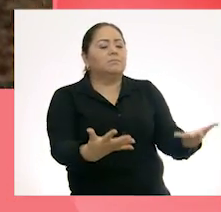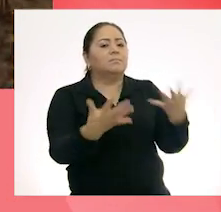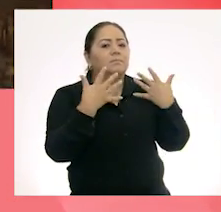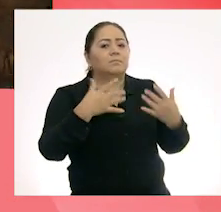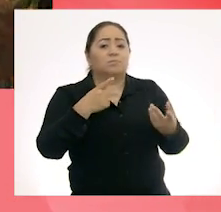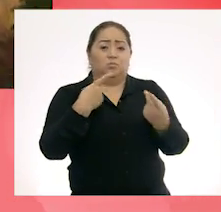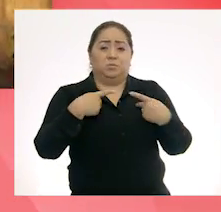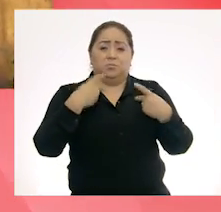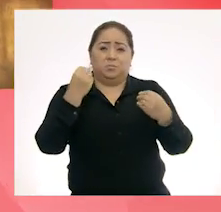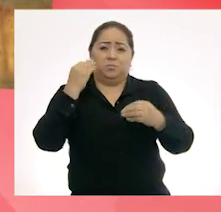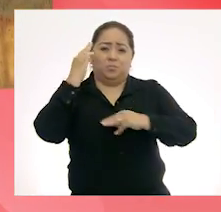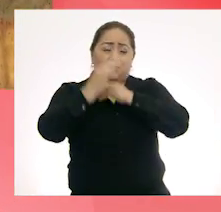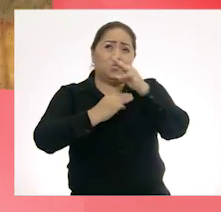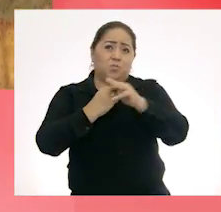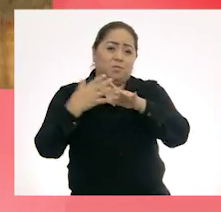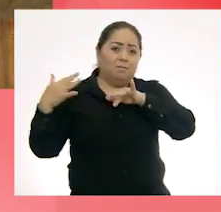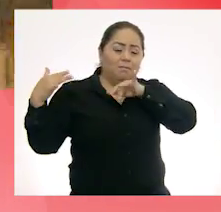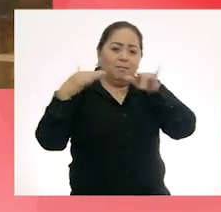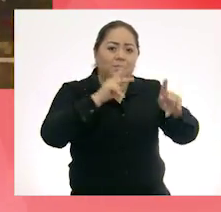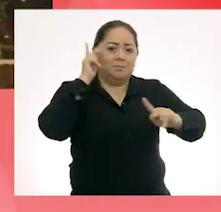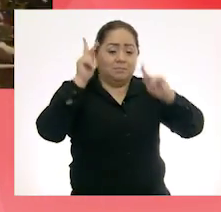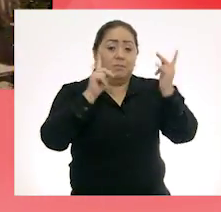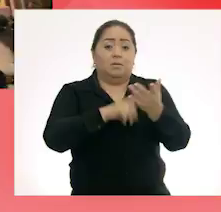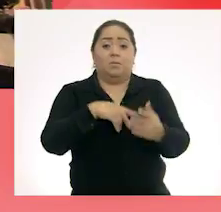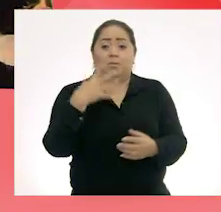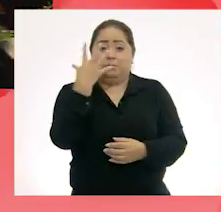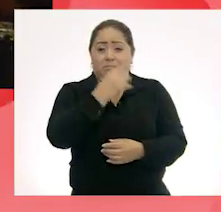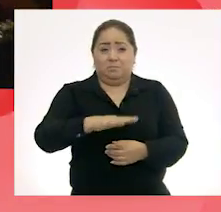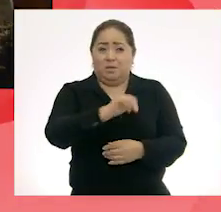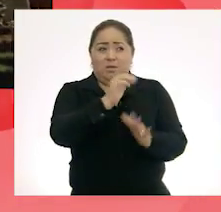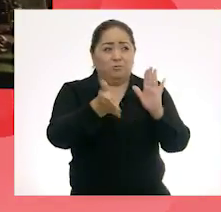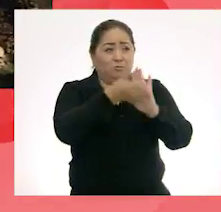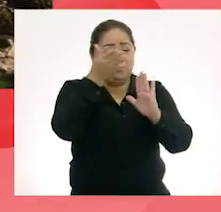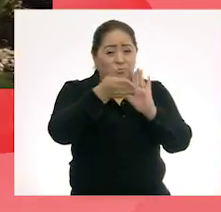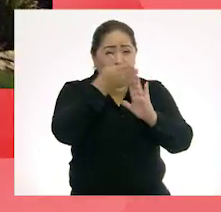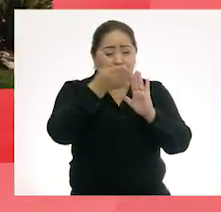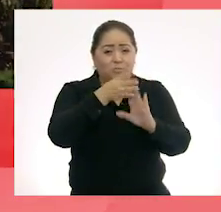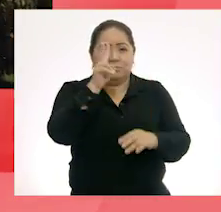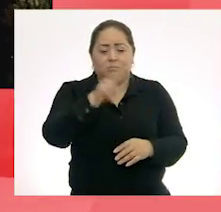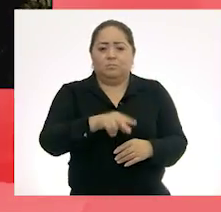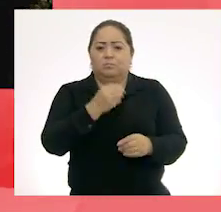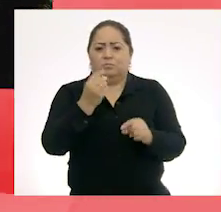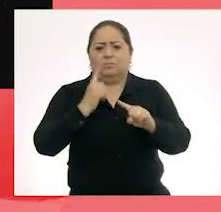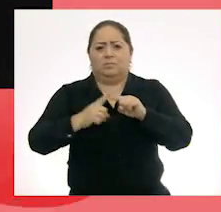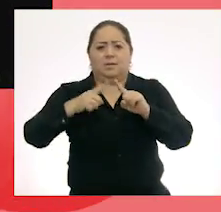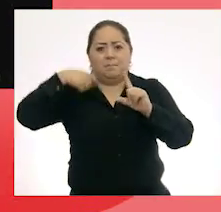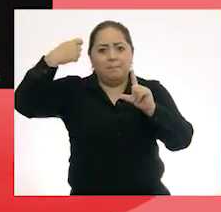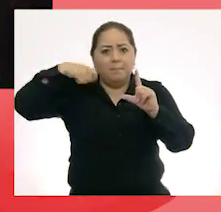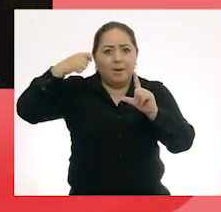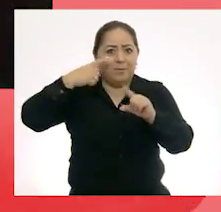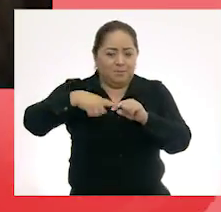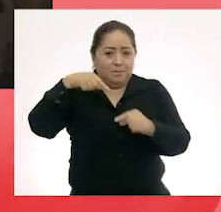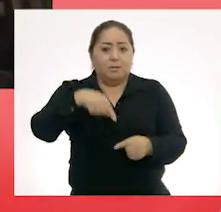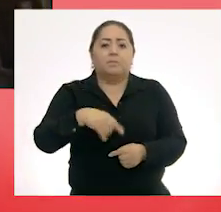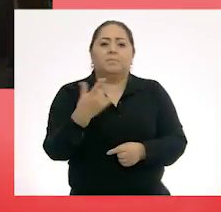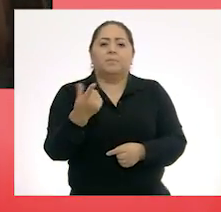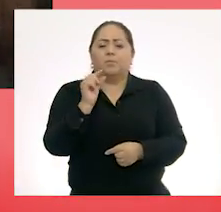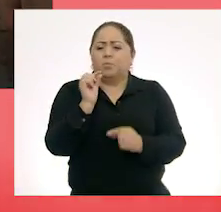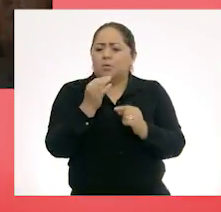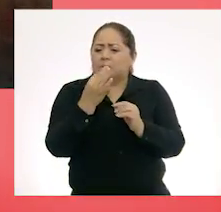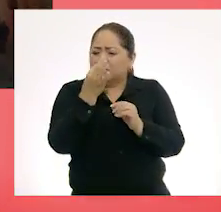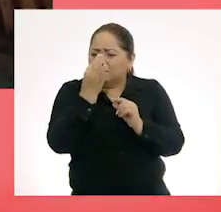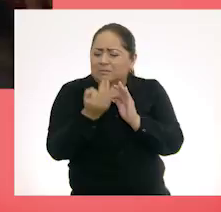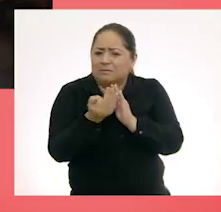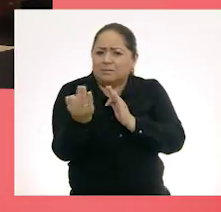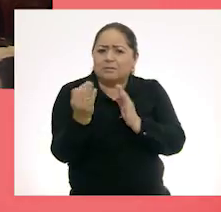atrae visitantes del mundo entero. La belleza de sus construcciones ha sido escenario de varias películas. A pocos minutos de